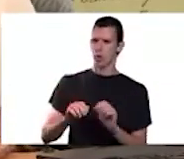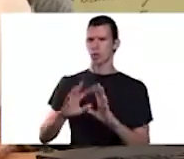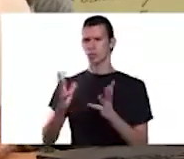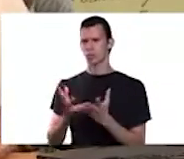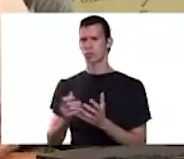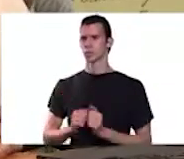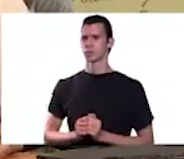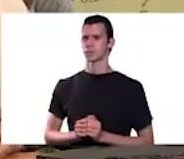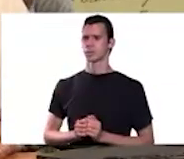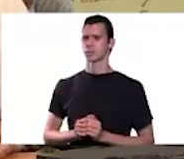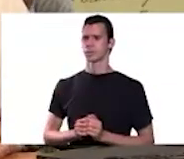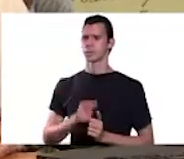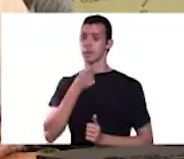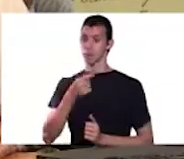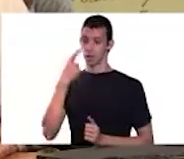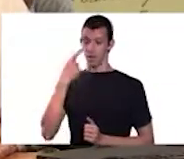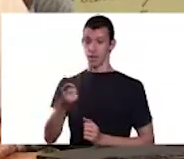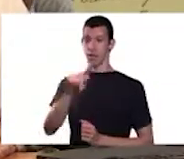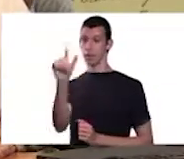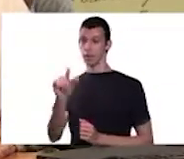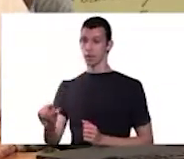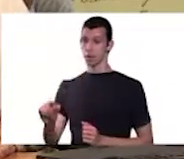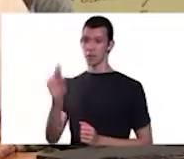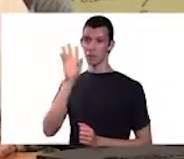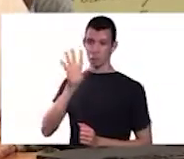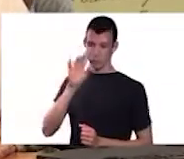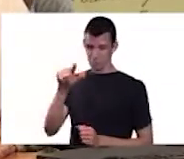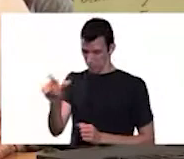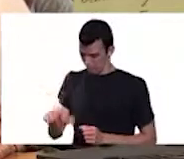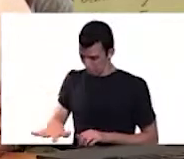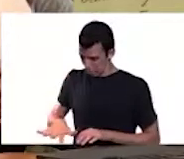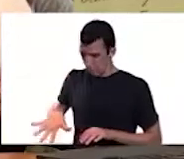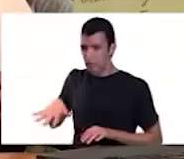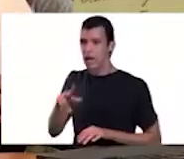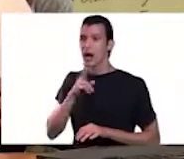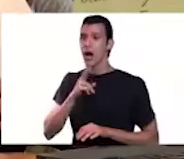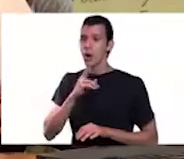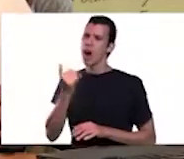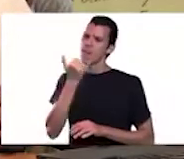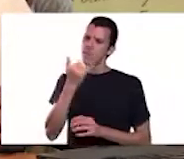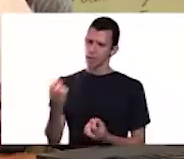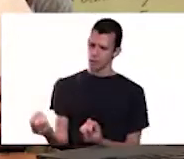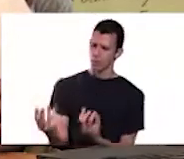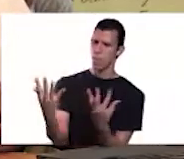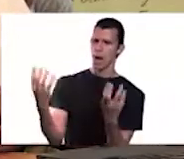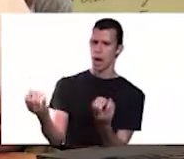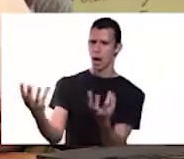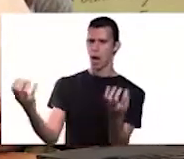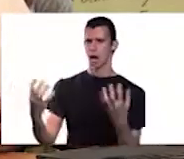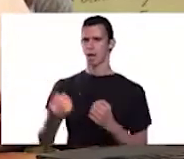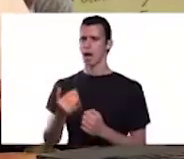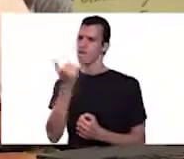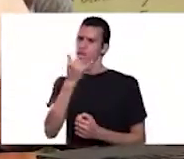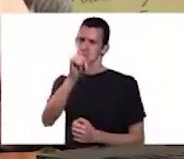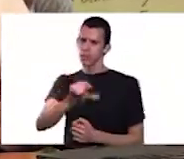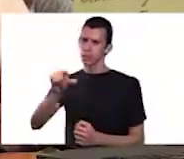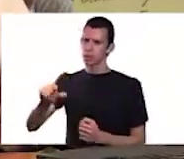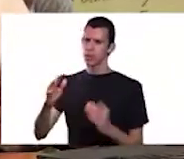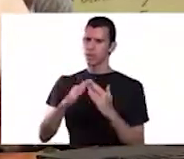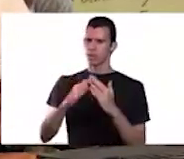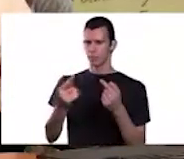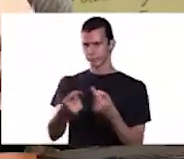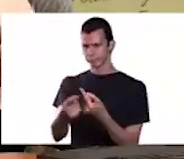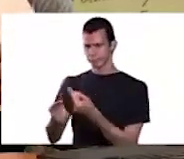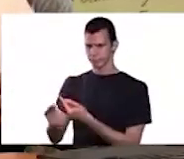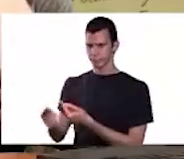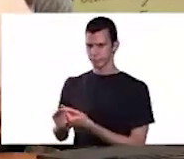en un río mal usada, mal cuidada, hay que tratar de primero cuidarla para poderla usar en primer